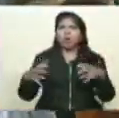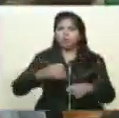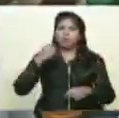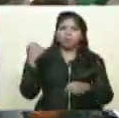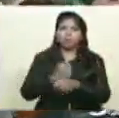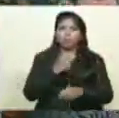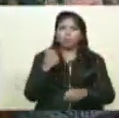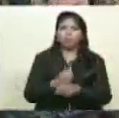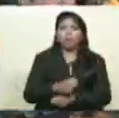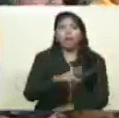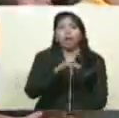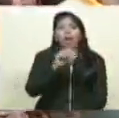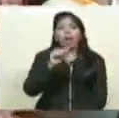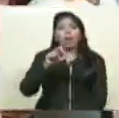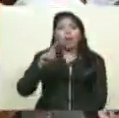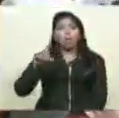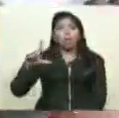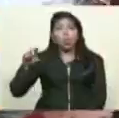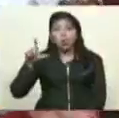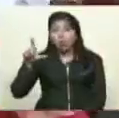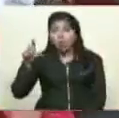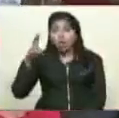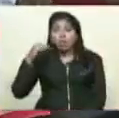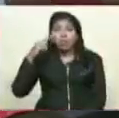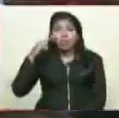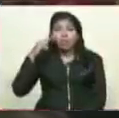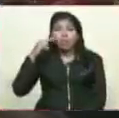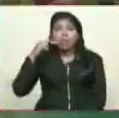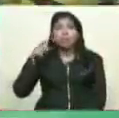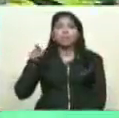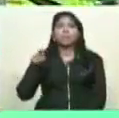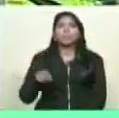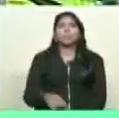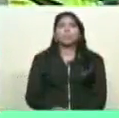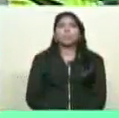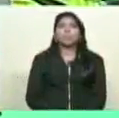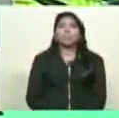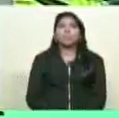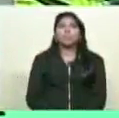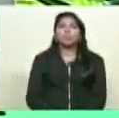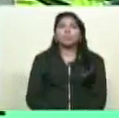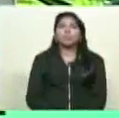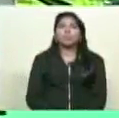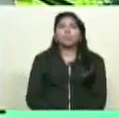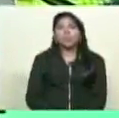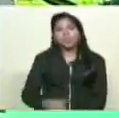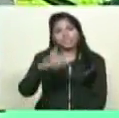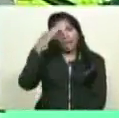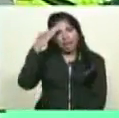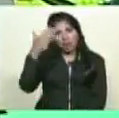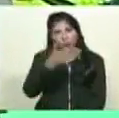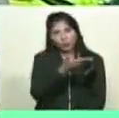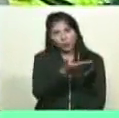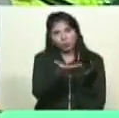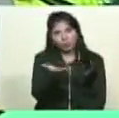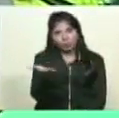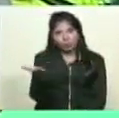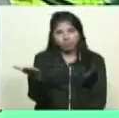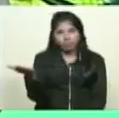Raúl, bueno, un saludo nuevamente a